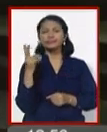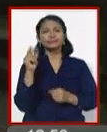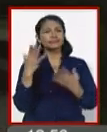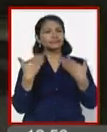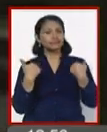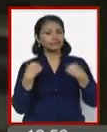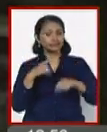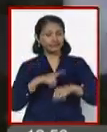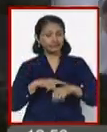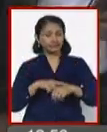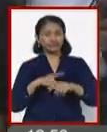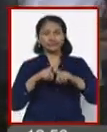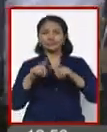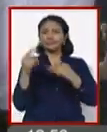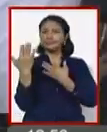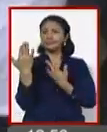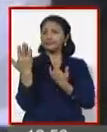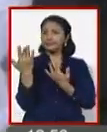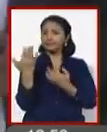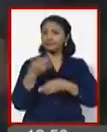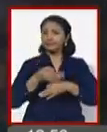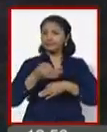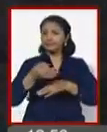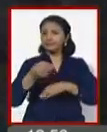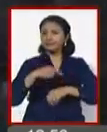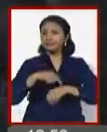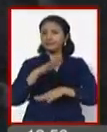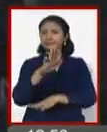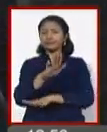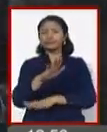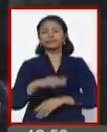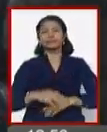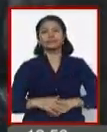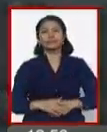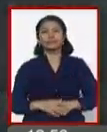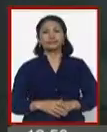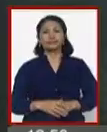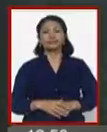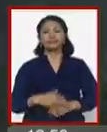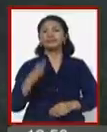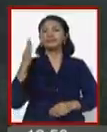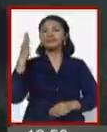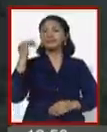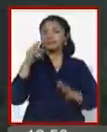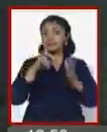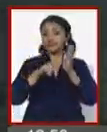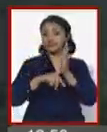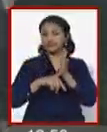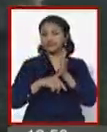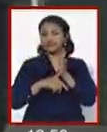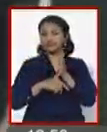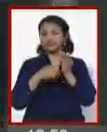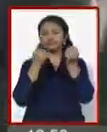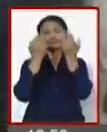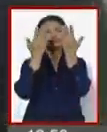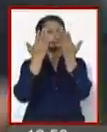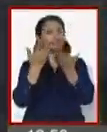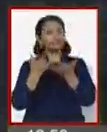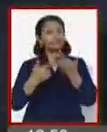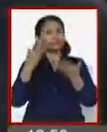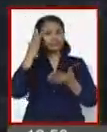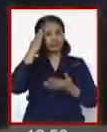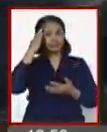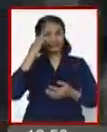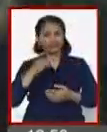tiene tiempo en su agenda, pero vamos a esperar hasta las horas de la tarde. En vista de que después de un hecho lamentable que